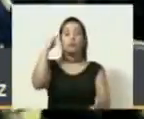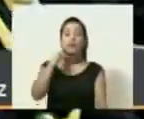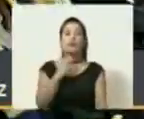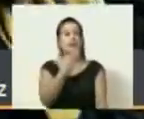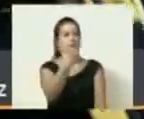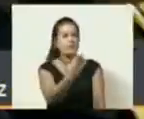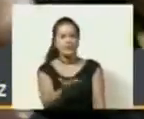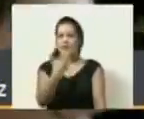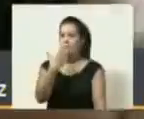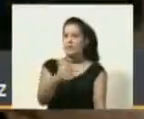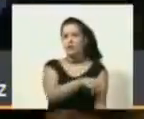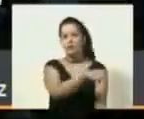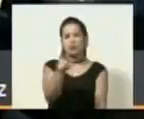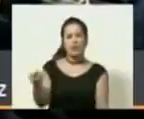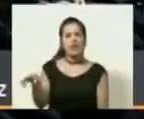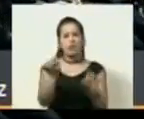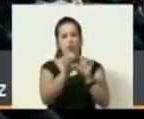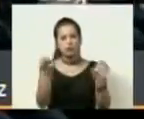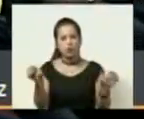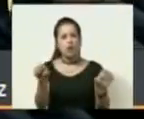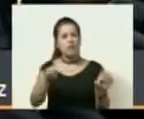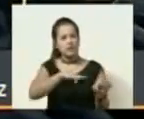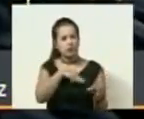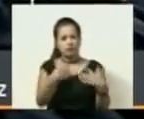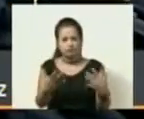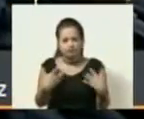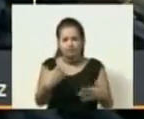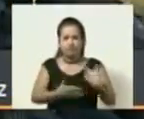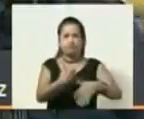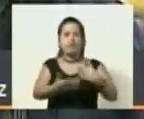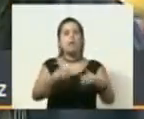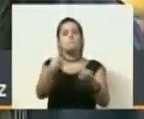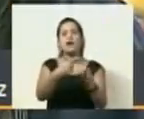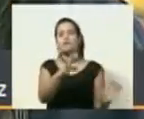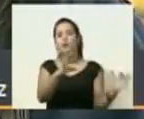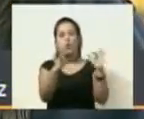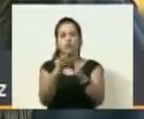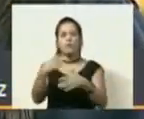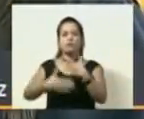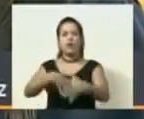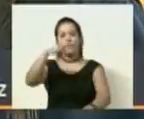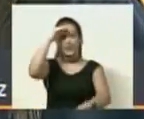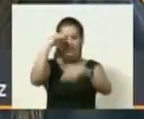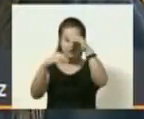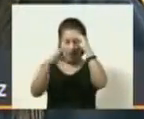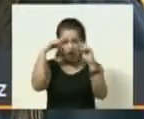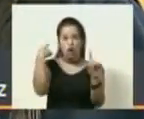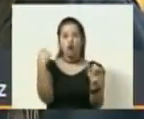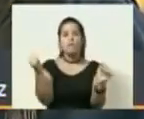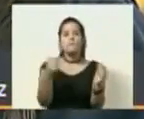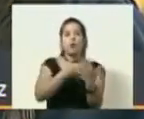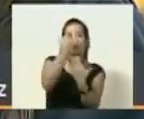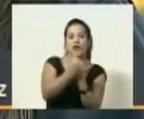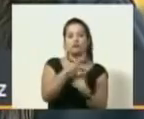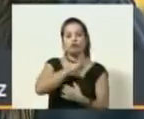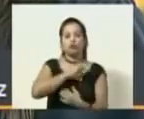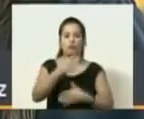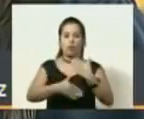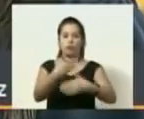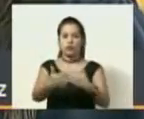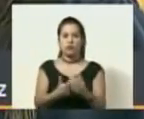de sus misiones educativas aceleradas la vinculación de su proceso de aprendizaje con proyectos